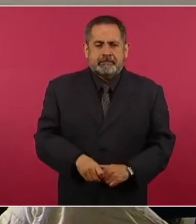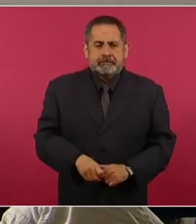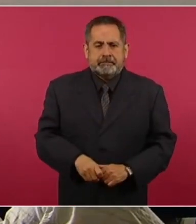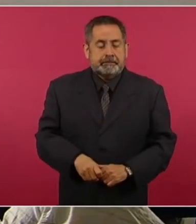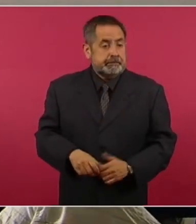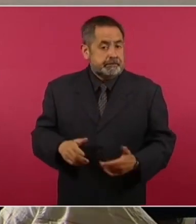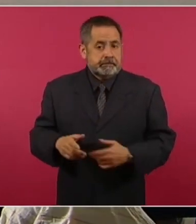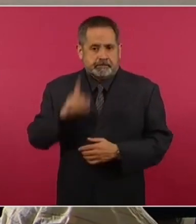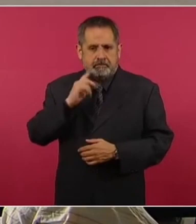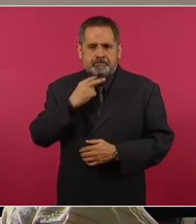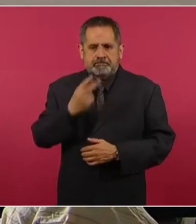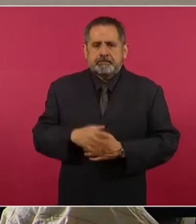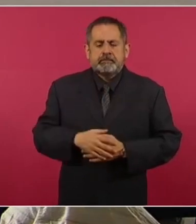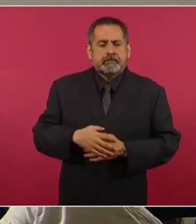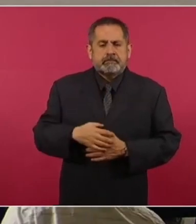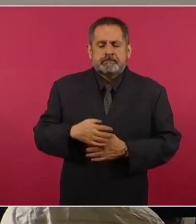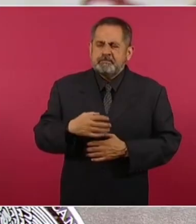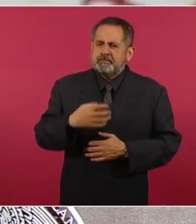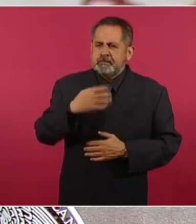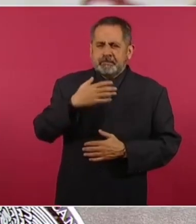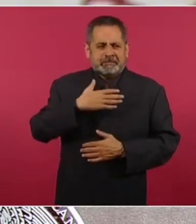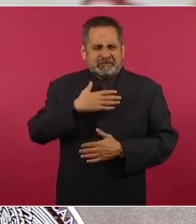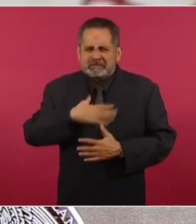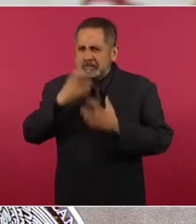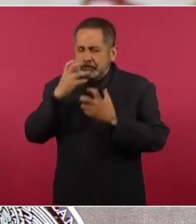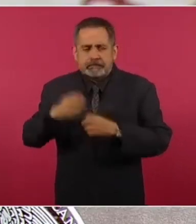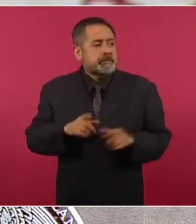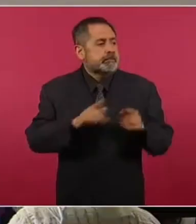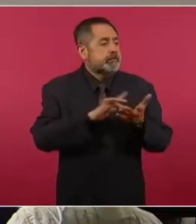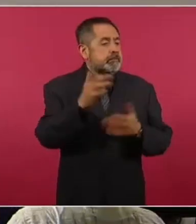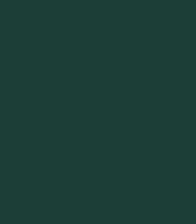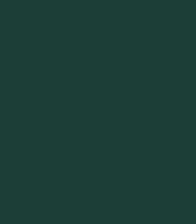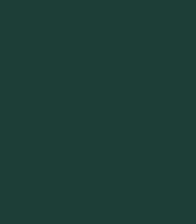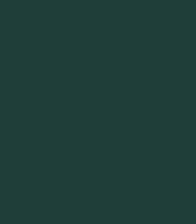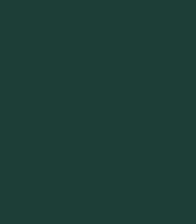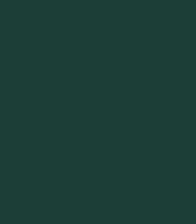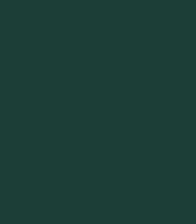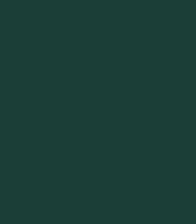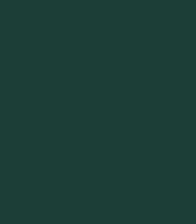Justicia. Agradecemos a Infodemia por la información. ¿Es cuánto, señor presidente?